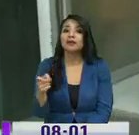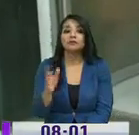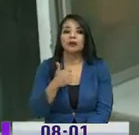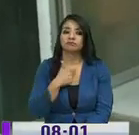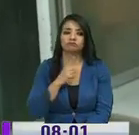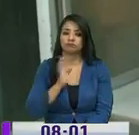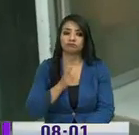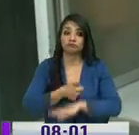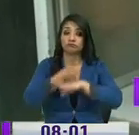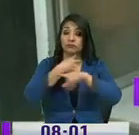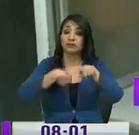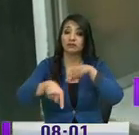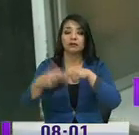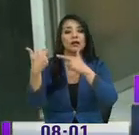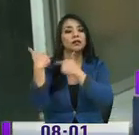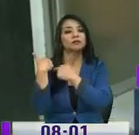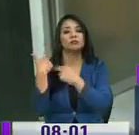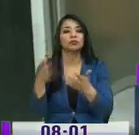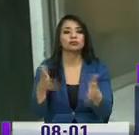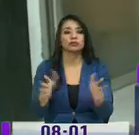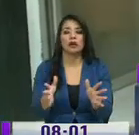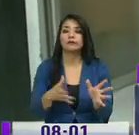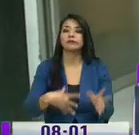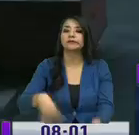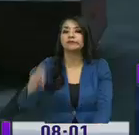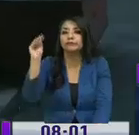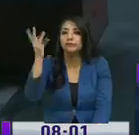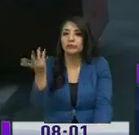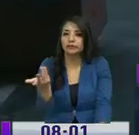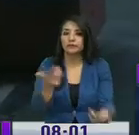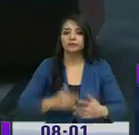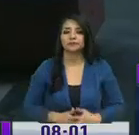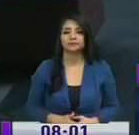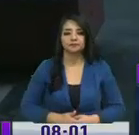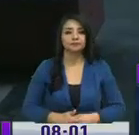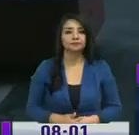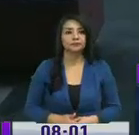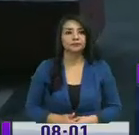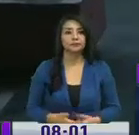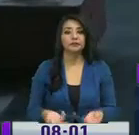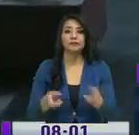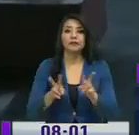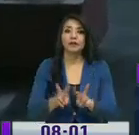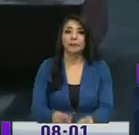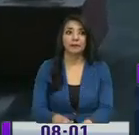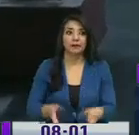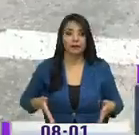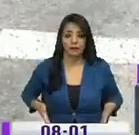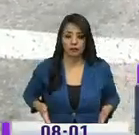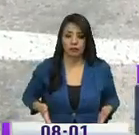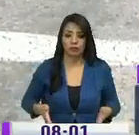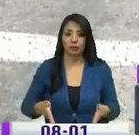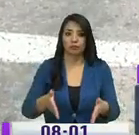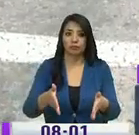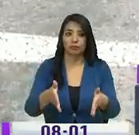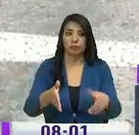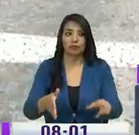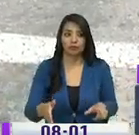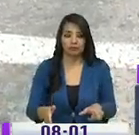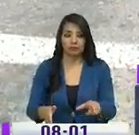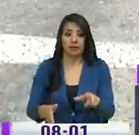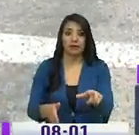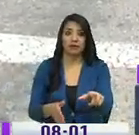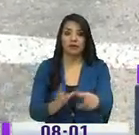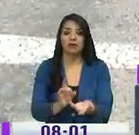Pues habían manifestado de que no es asunto de ellos y se regresaron. Además dicen, la eliminación de una de las barreras que había en los parterres de las